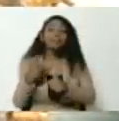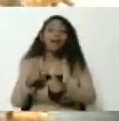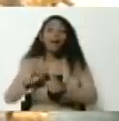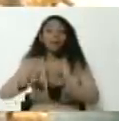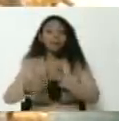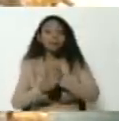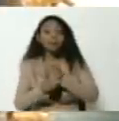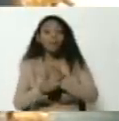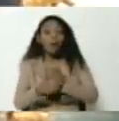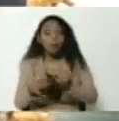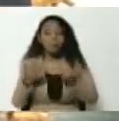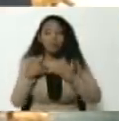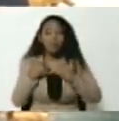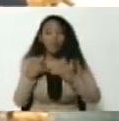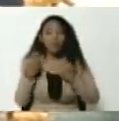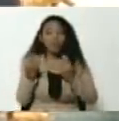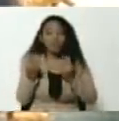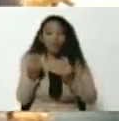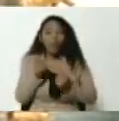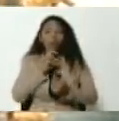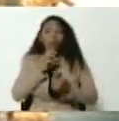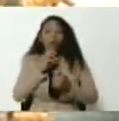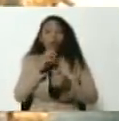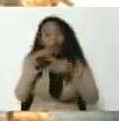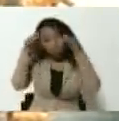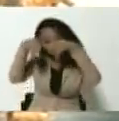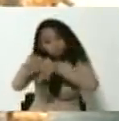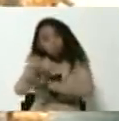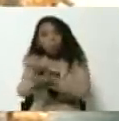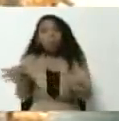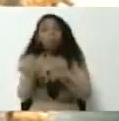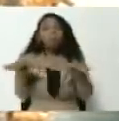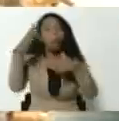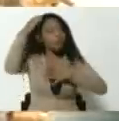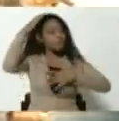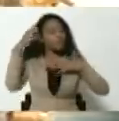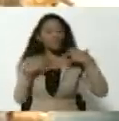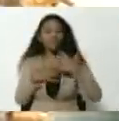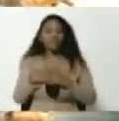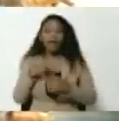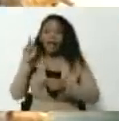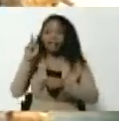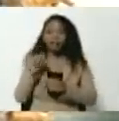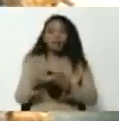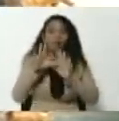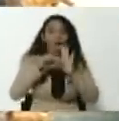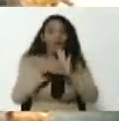es hacerse con ese oro y será bañarse en él. Sátrapa, ladrón.